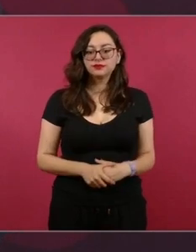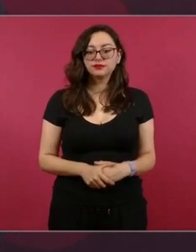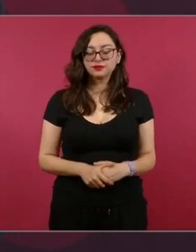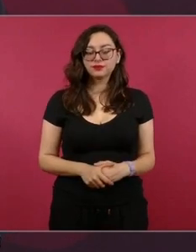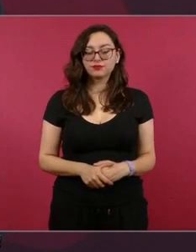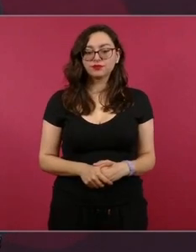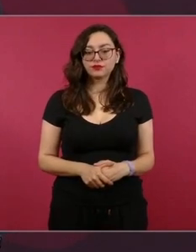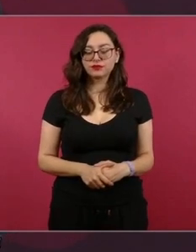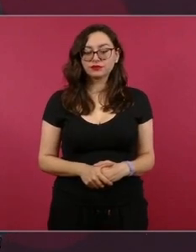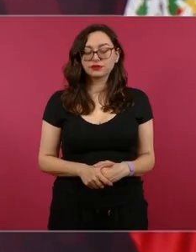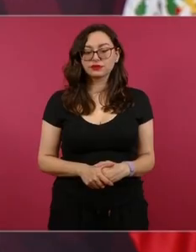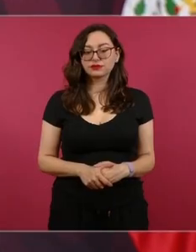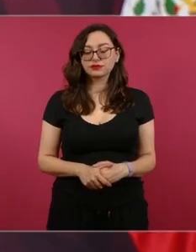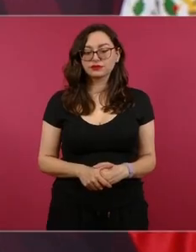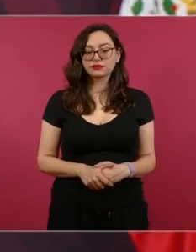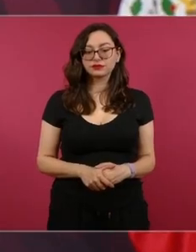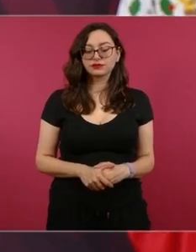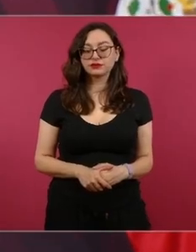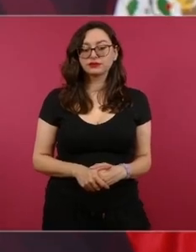Estamos hablando de